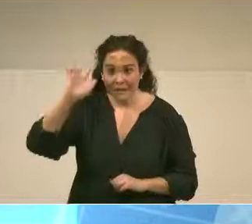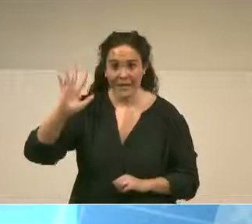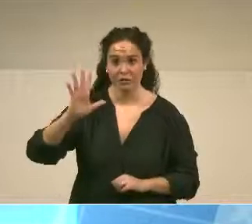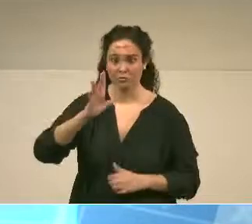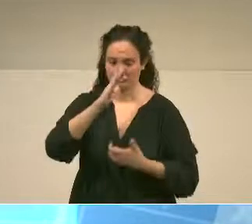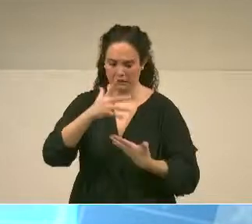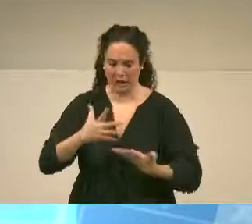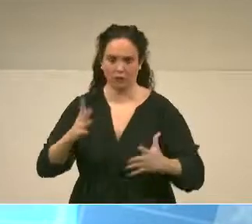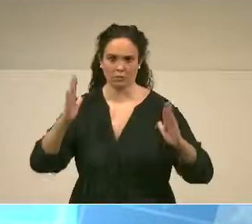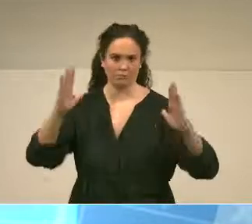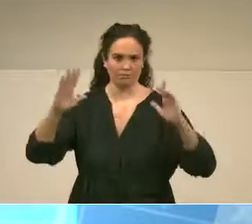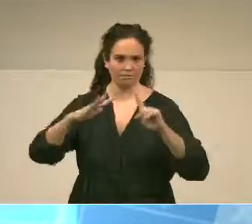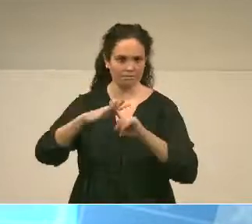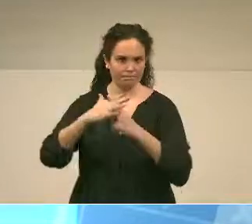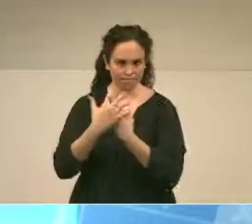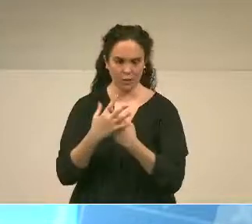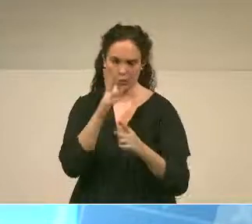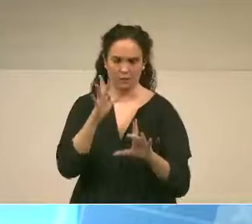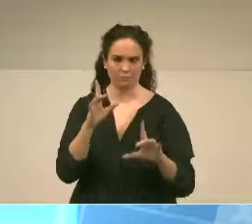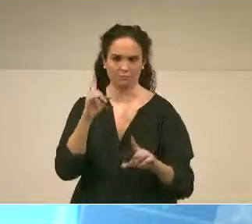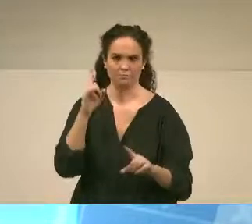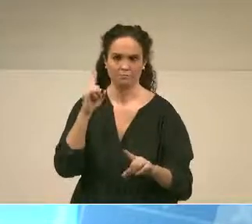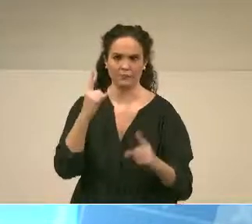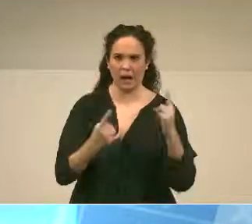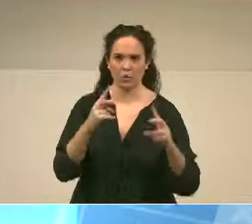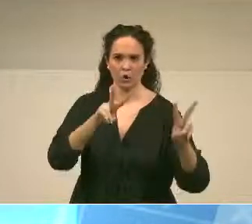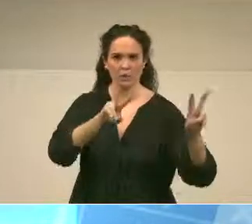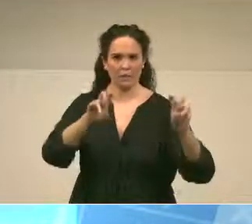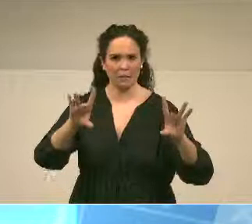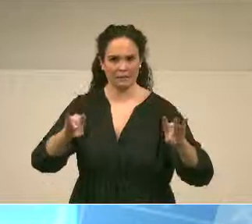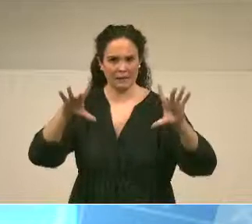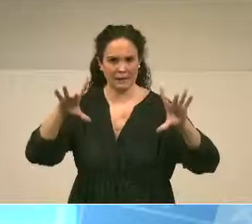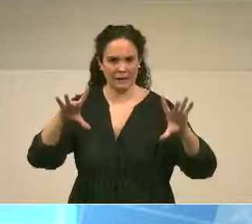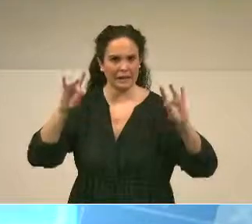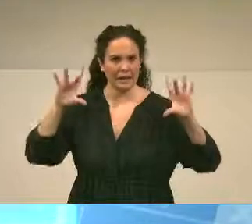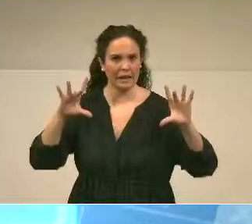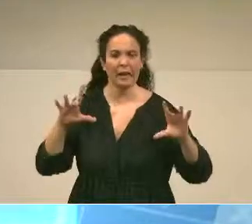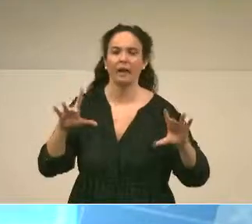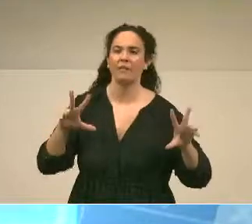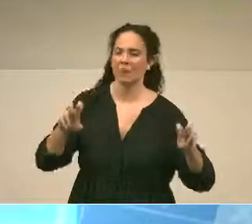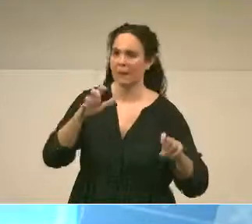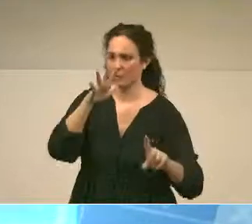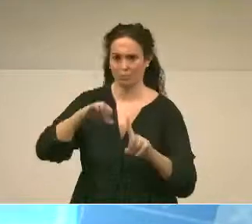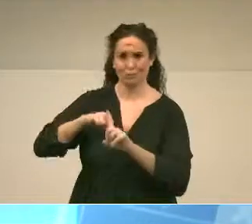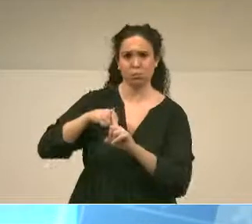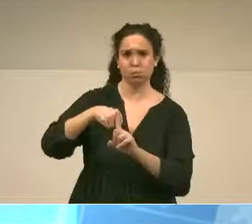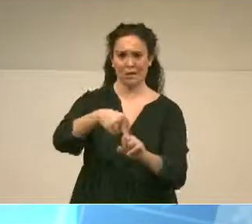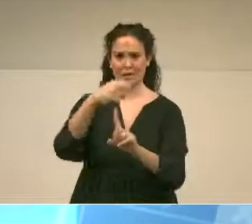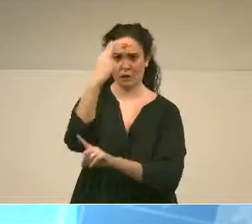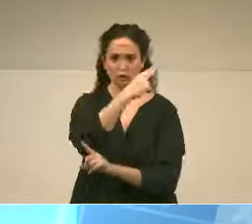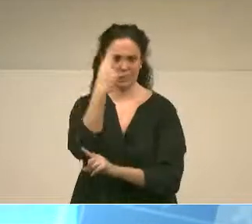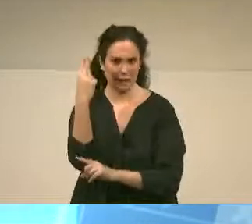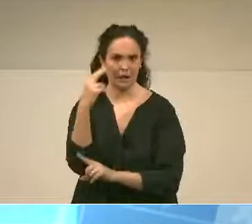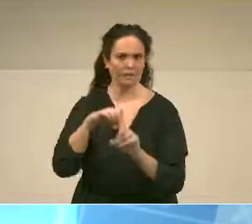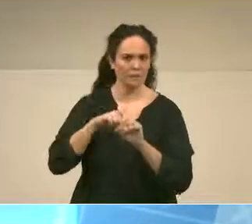tiene aspectos delicados, ¿no?, sobre todo en lo que tienen que ver con la asistencia por la presión, con asistencia